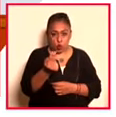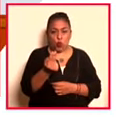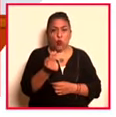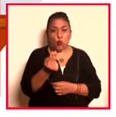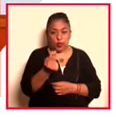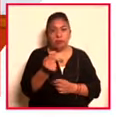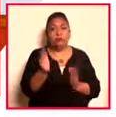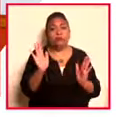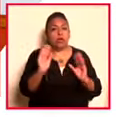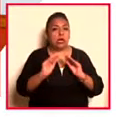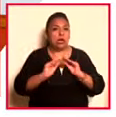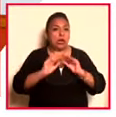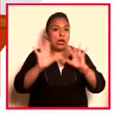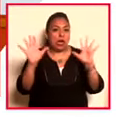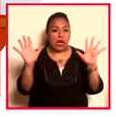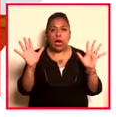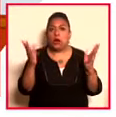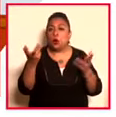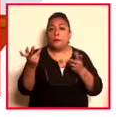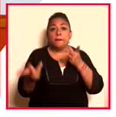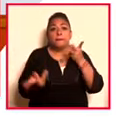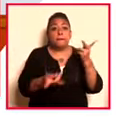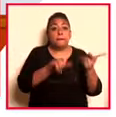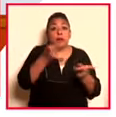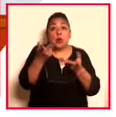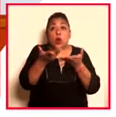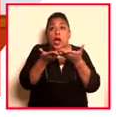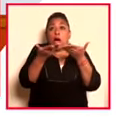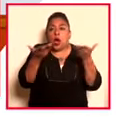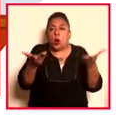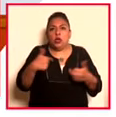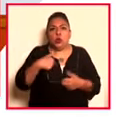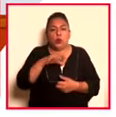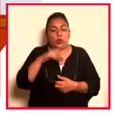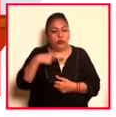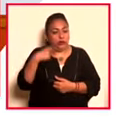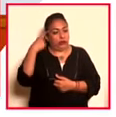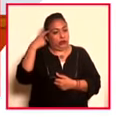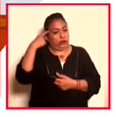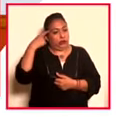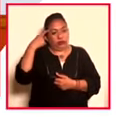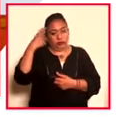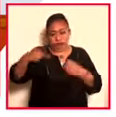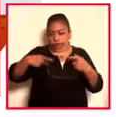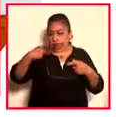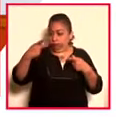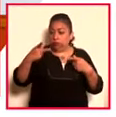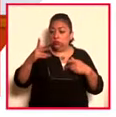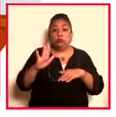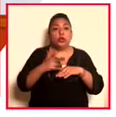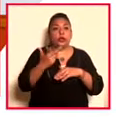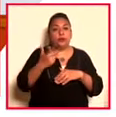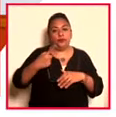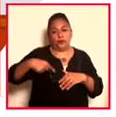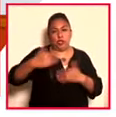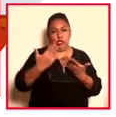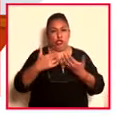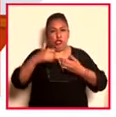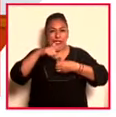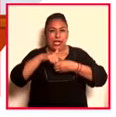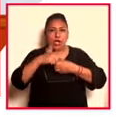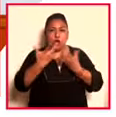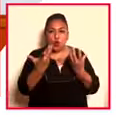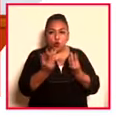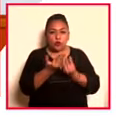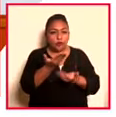Y claro, son preguntas que ahora me puedo hacer porque juntos socialmente hemos producido un lenguaje